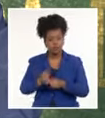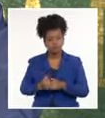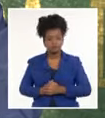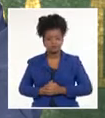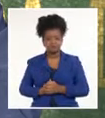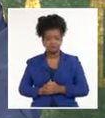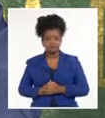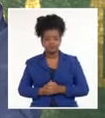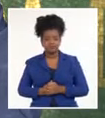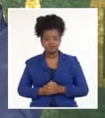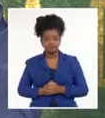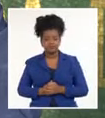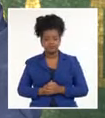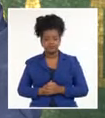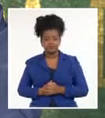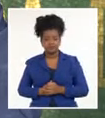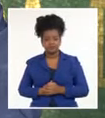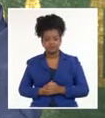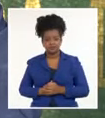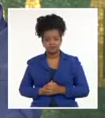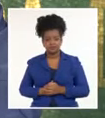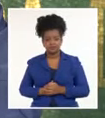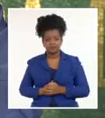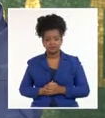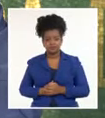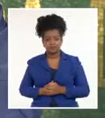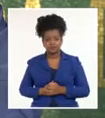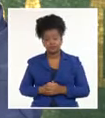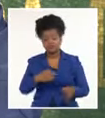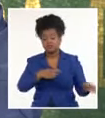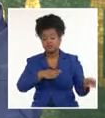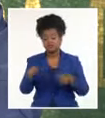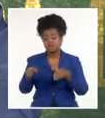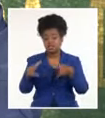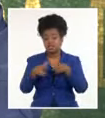victoria electoral en Nicaragua, la victoria